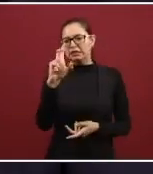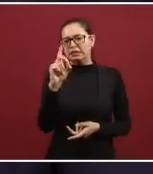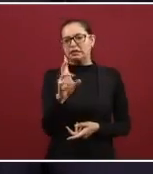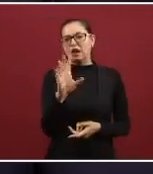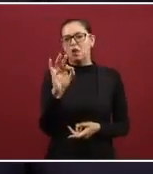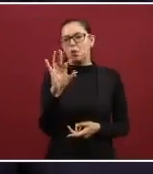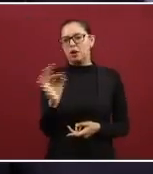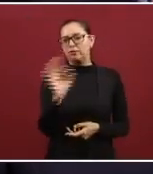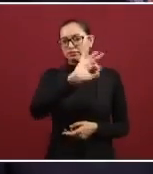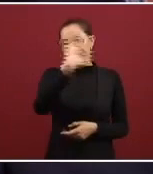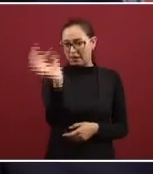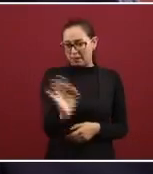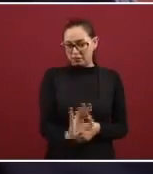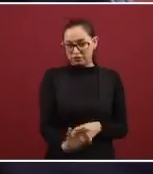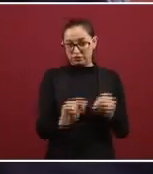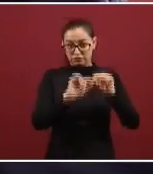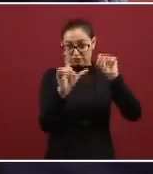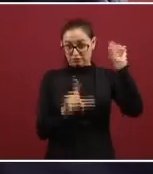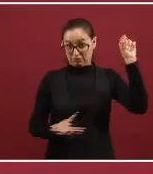30-40% del territorio nacional